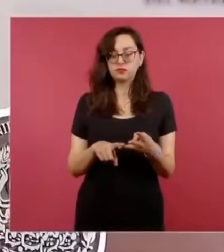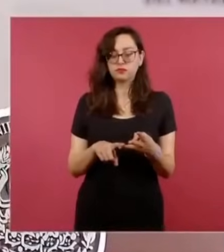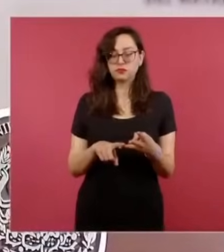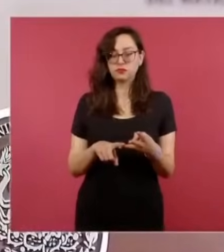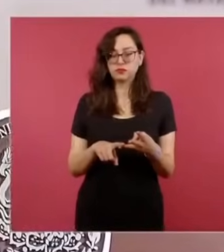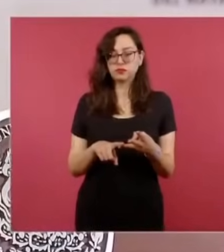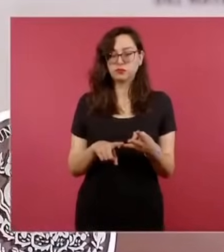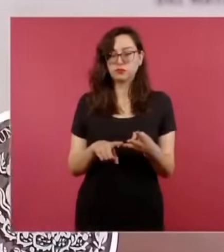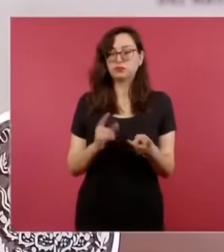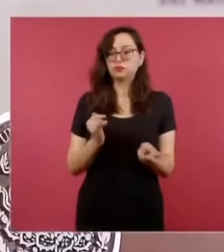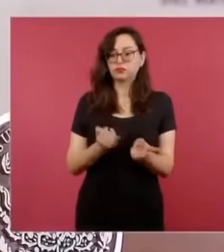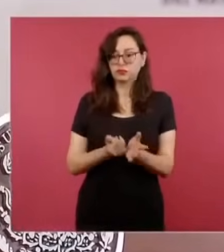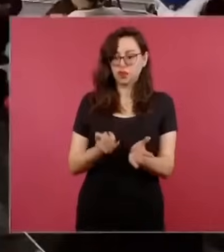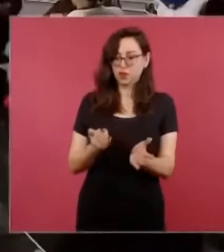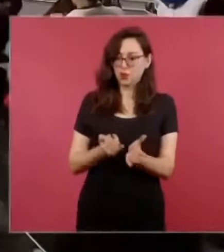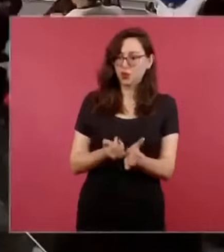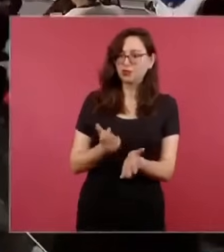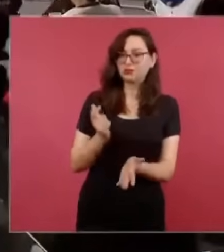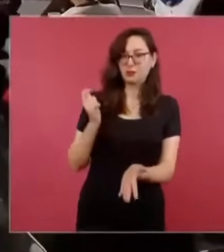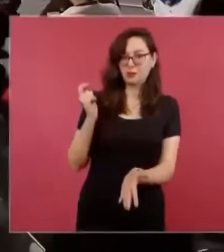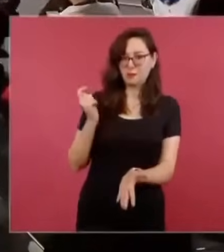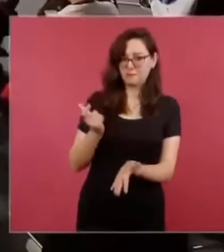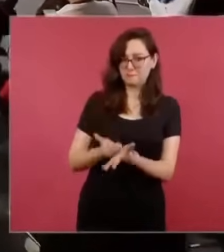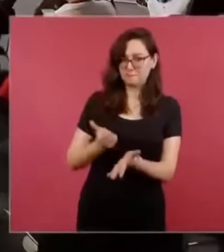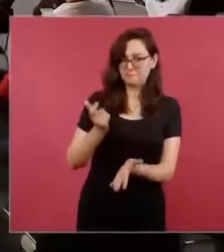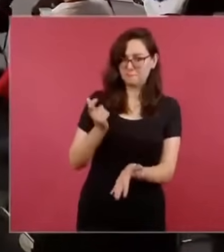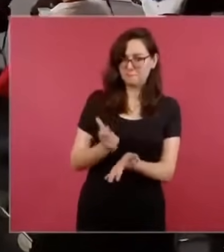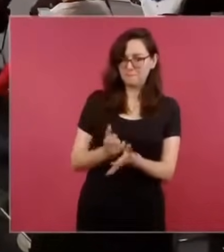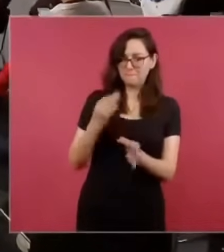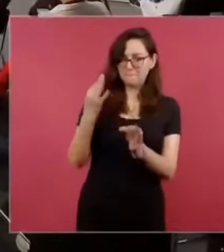contribuye con sus impuestos,